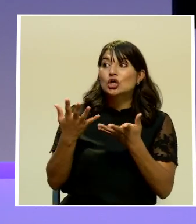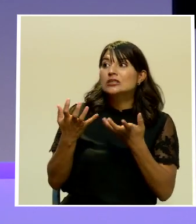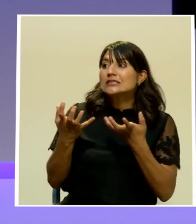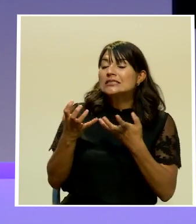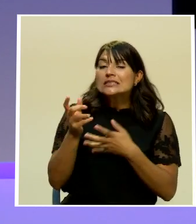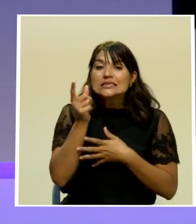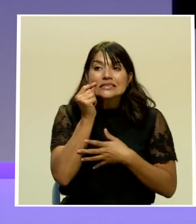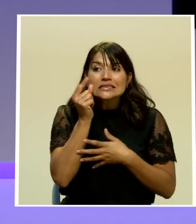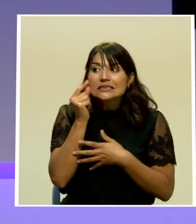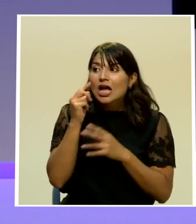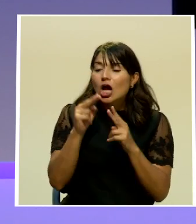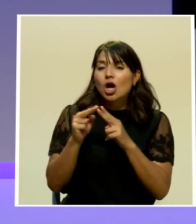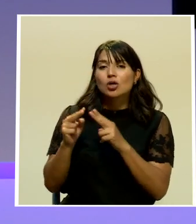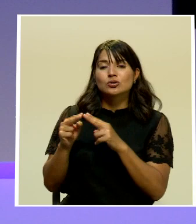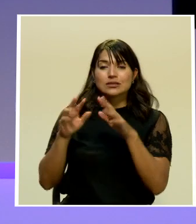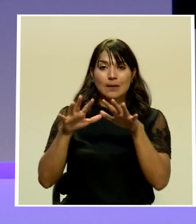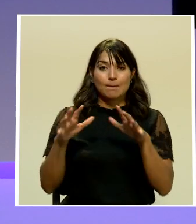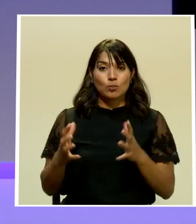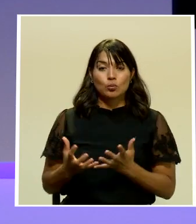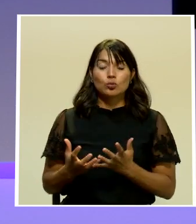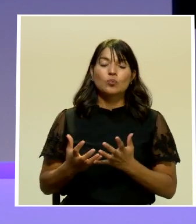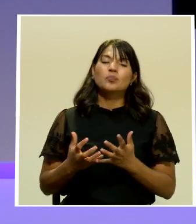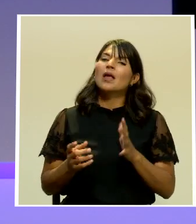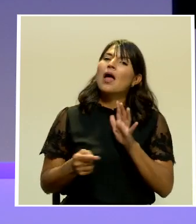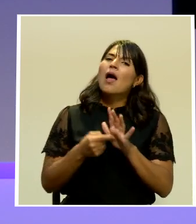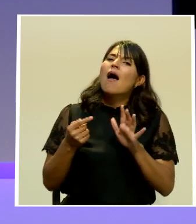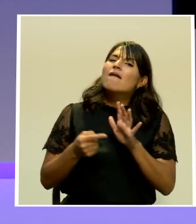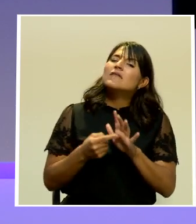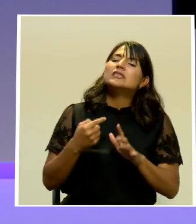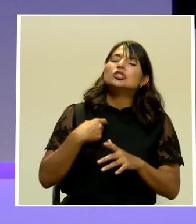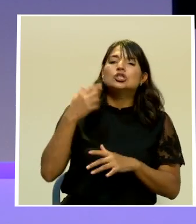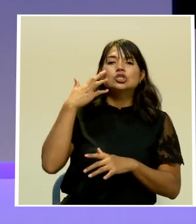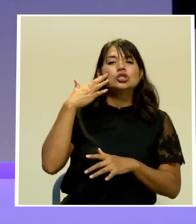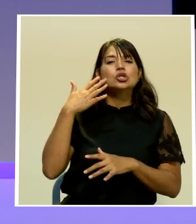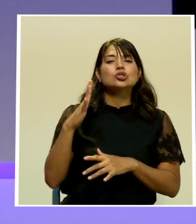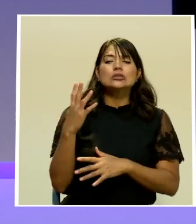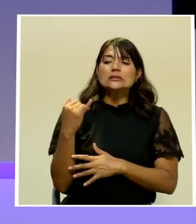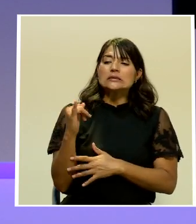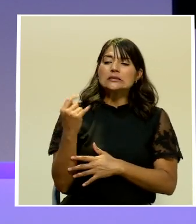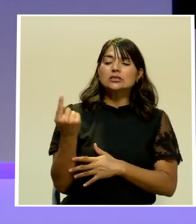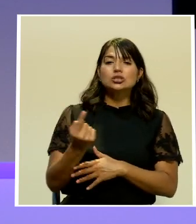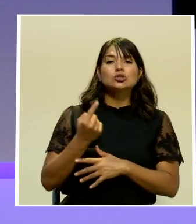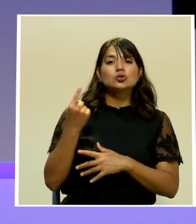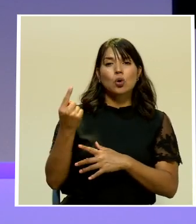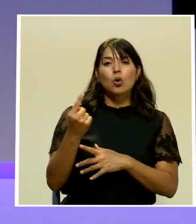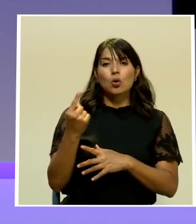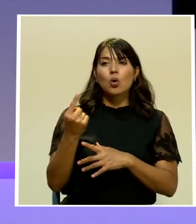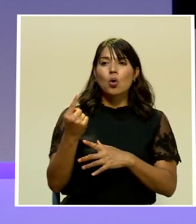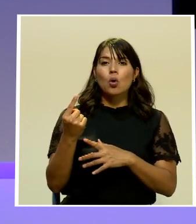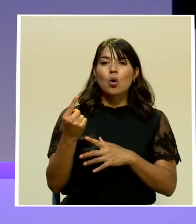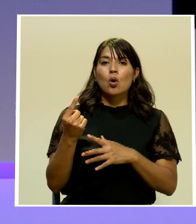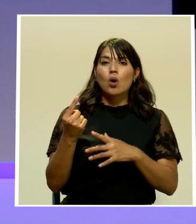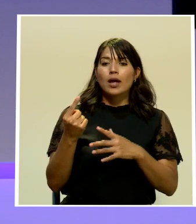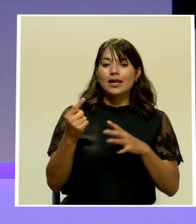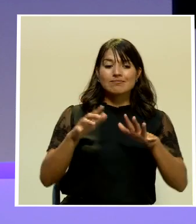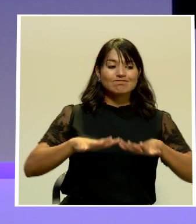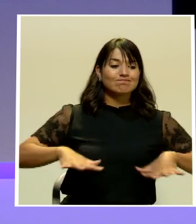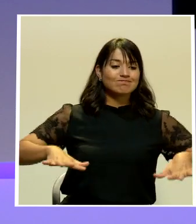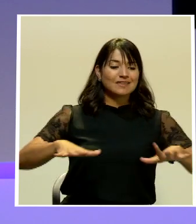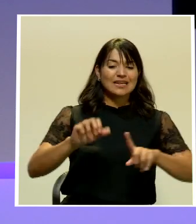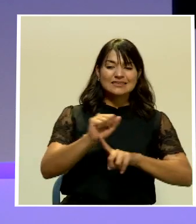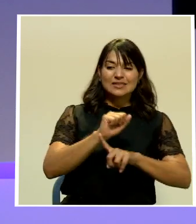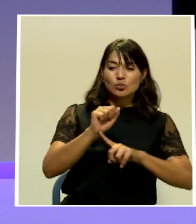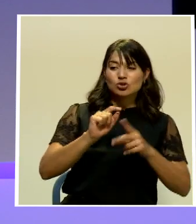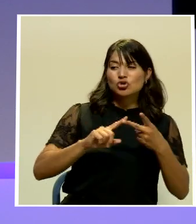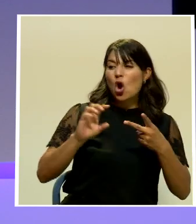por el mundo. A veces, yo no sé si solo es el contexto o la falta de oportunidades en los lugares, o también la sed que uno